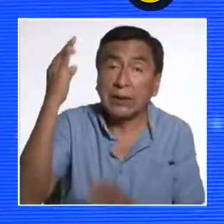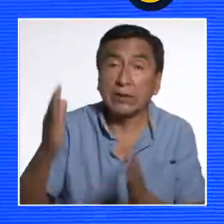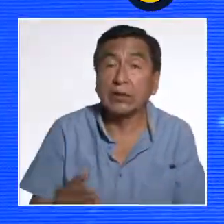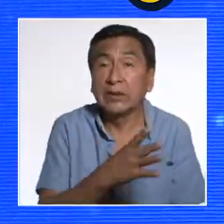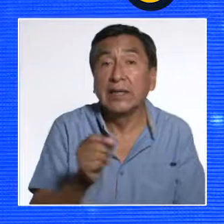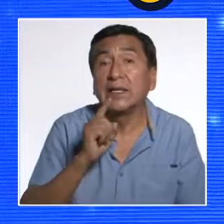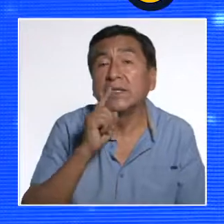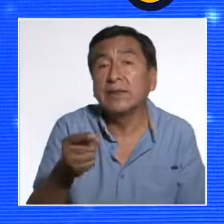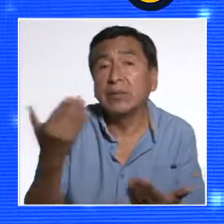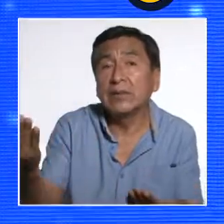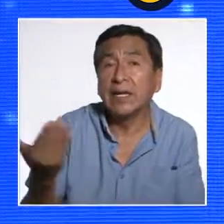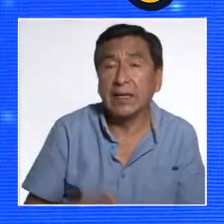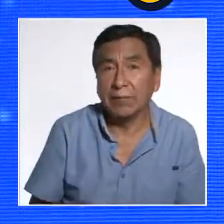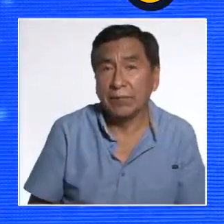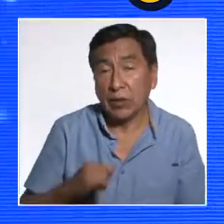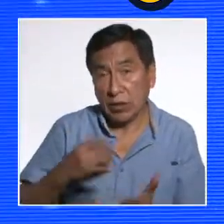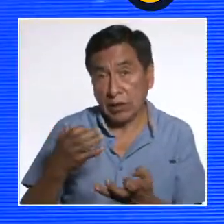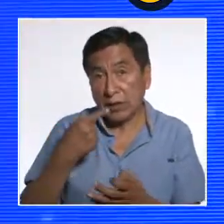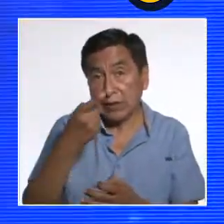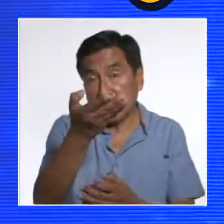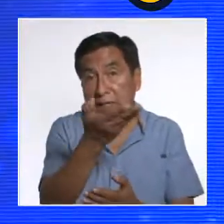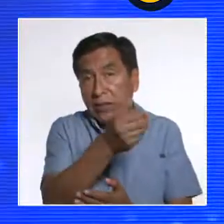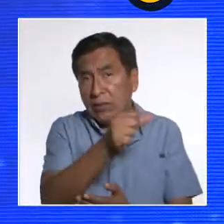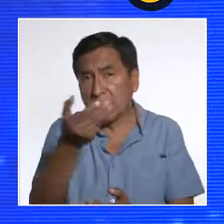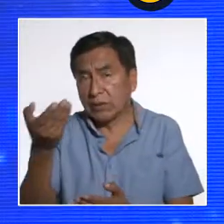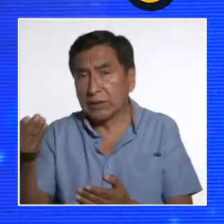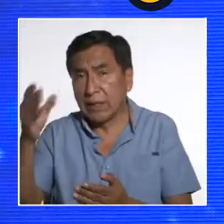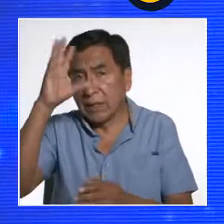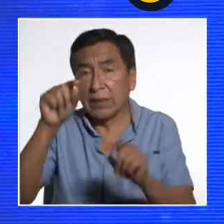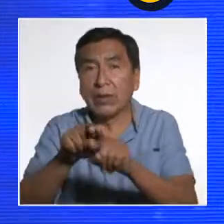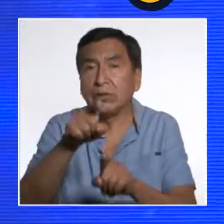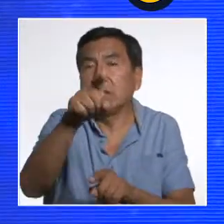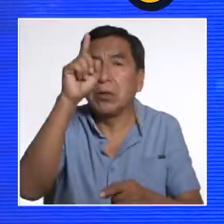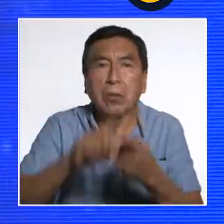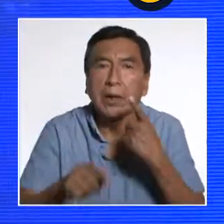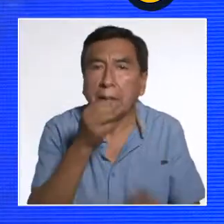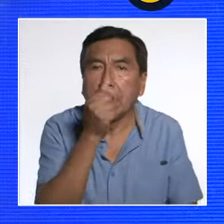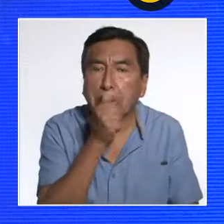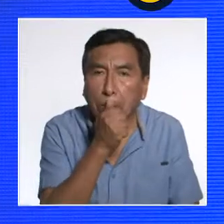Y estamos ahí. Yo le digo algo, mi hermano, usted no puede callar más, usted tiene que liberarse.